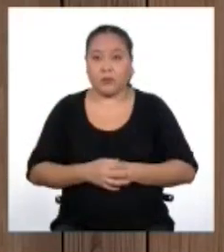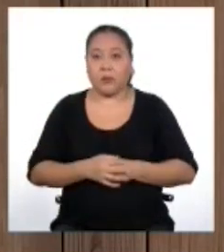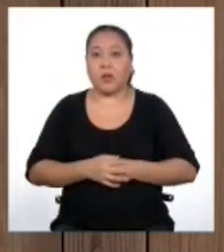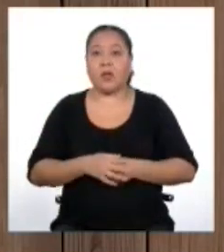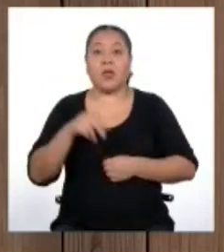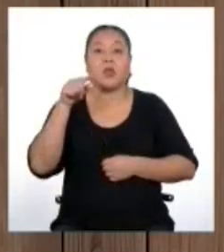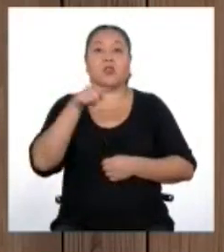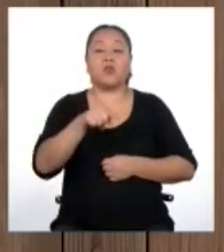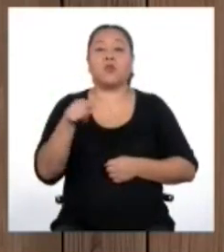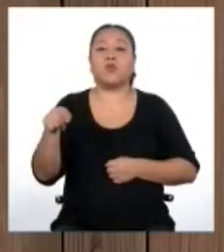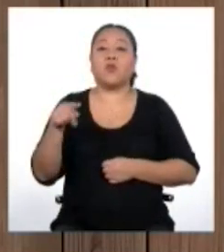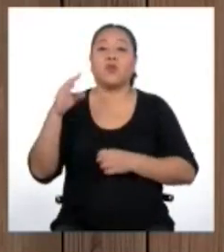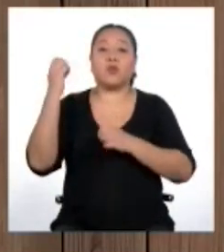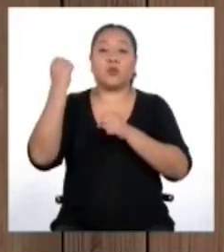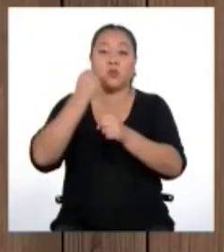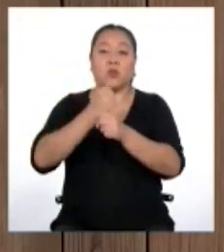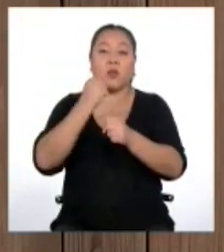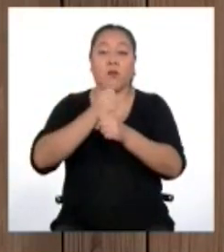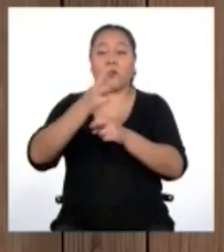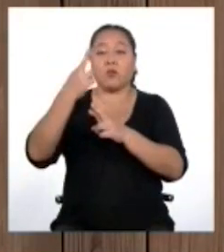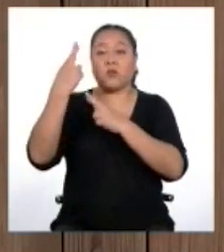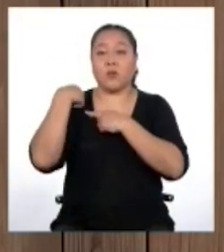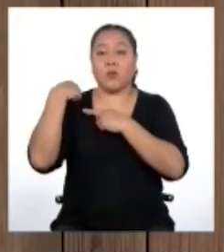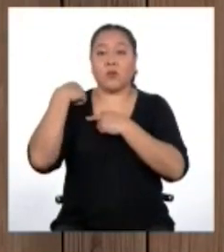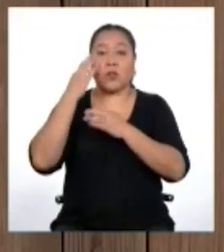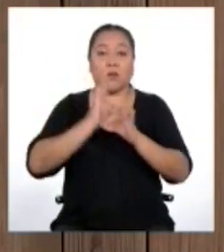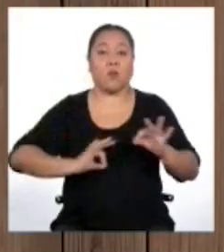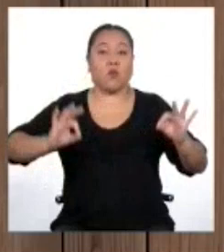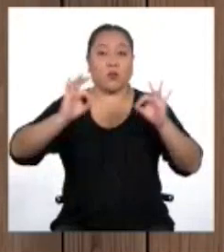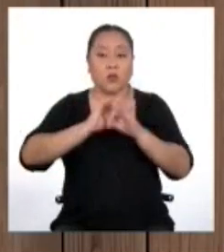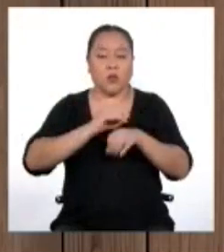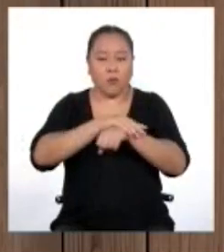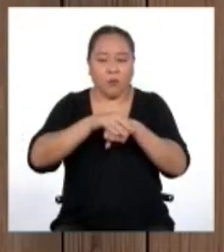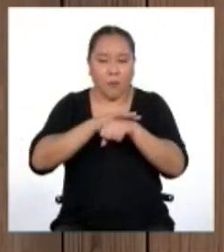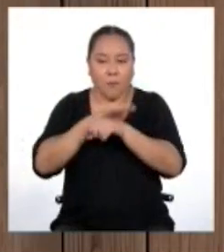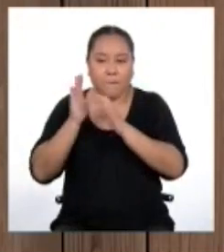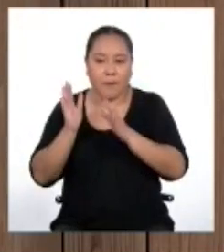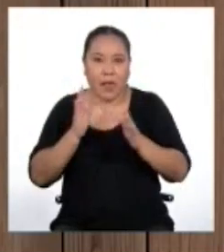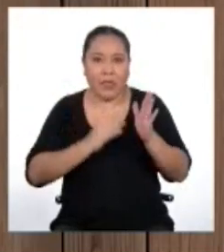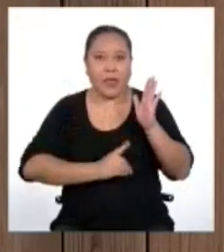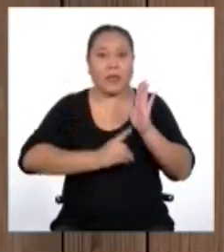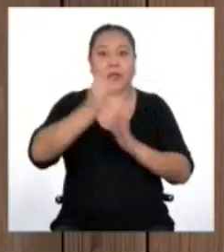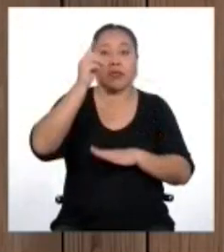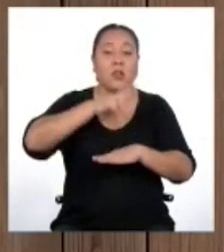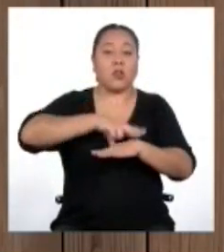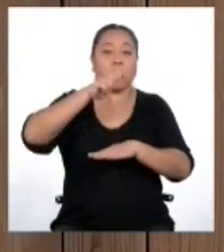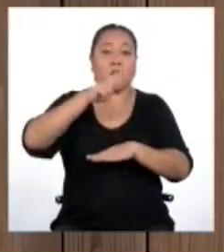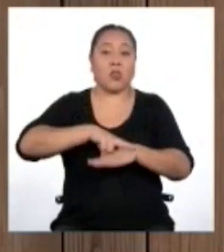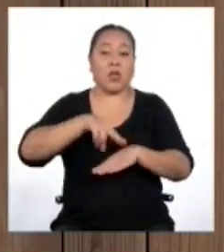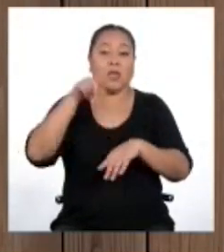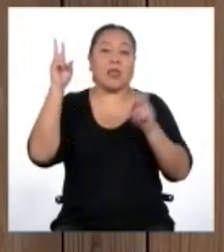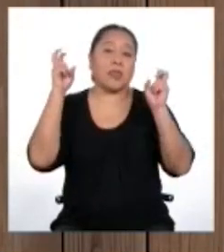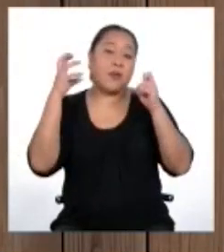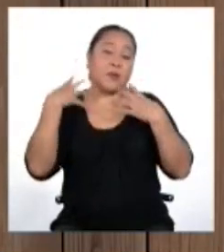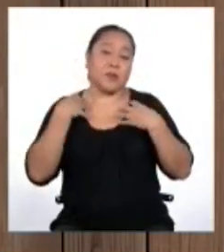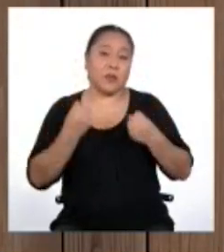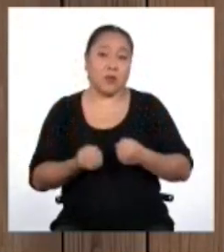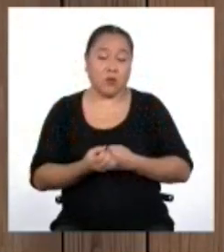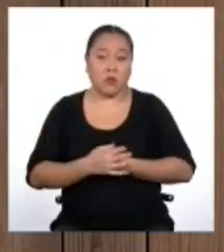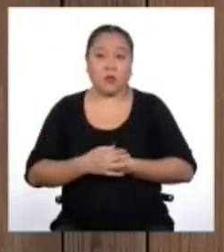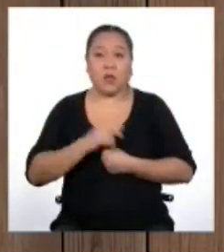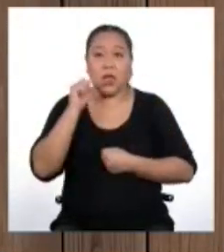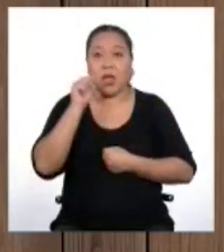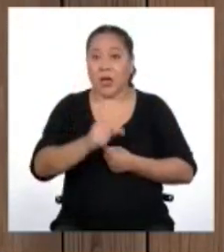Y entre sus funciones más importantes está la de llevar a cabo planes de desarrollo regional en tema de salud. Esto,